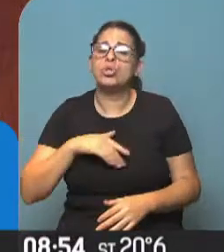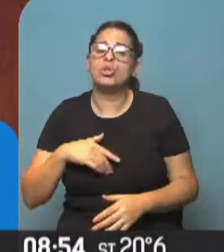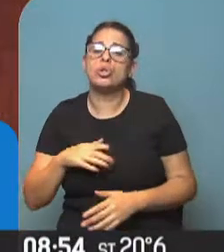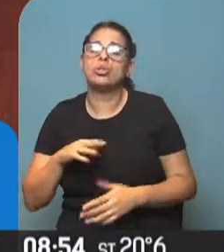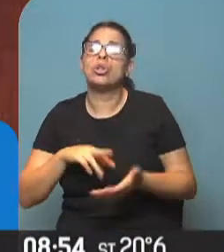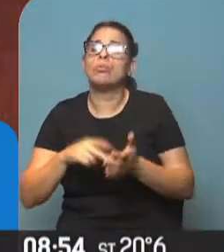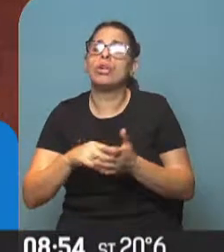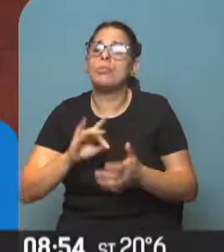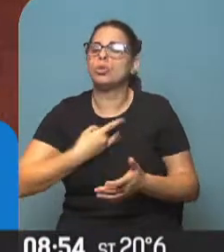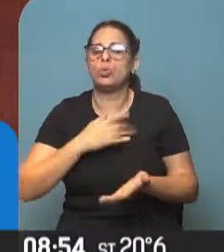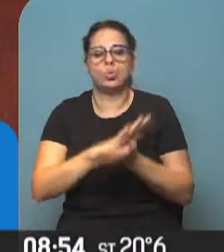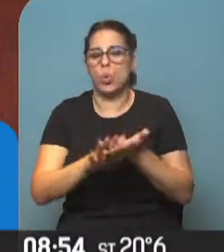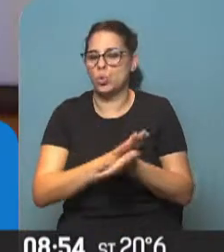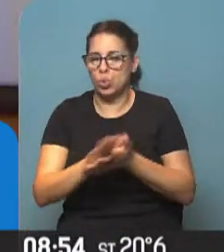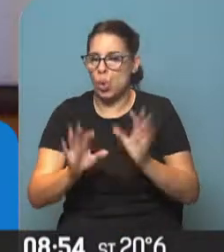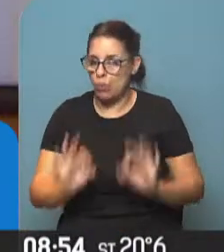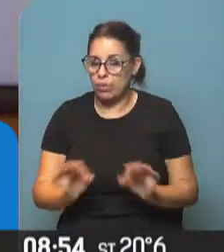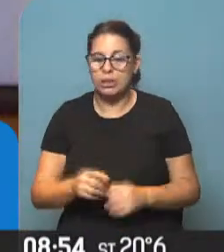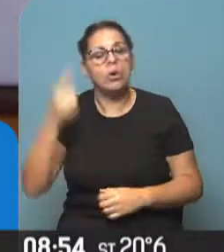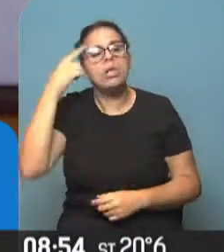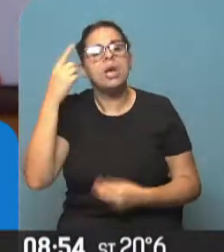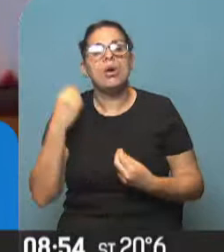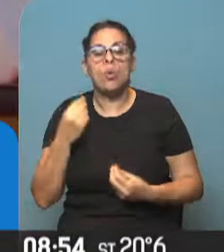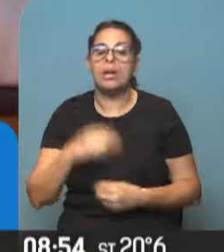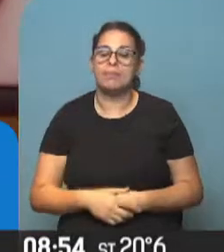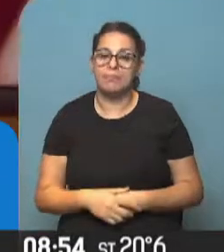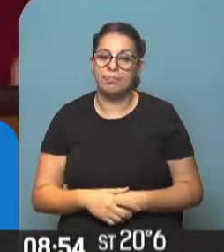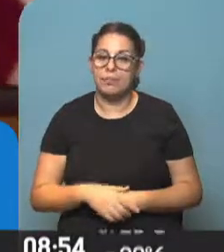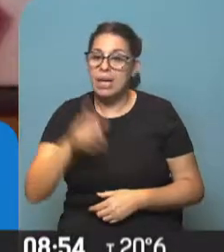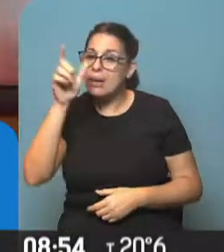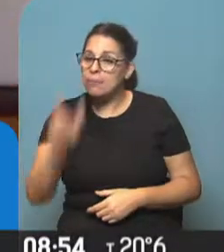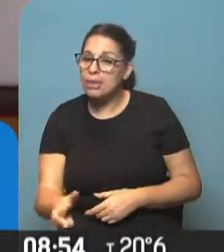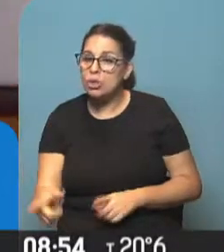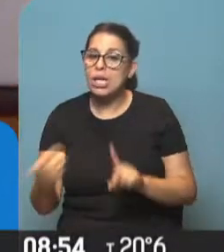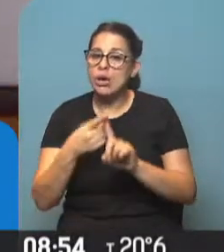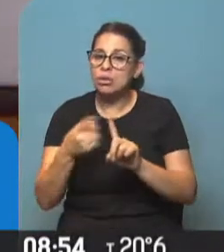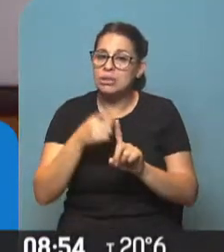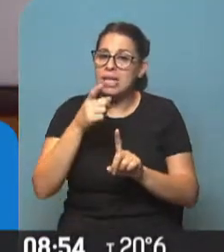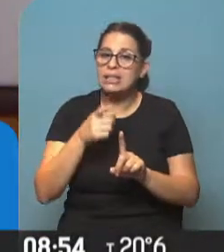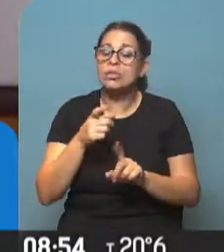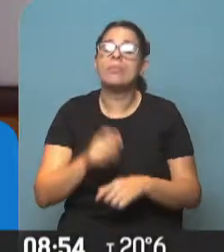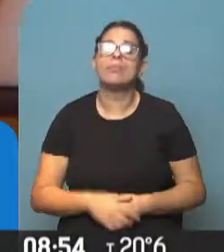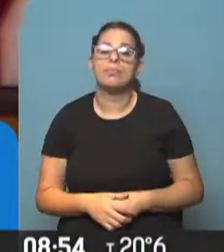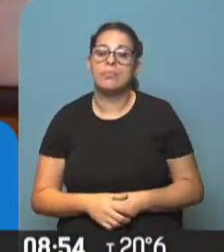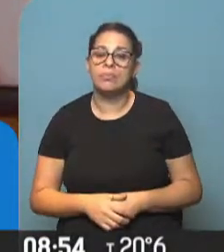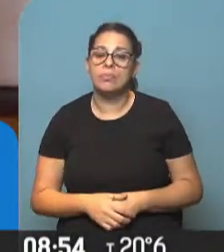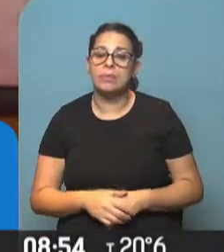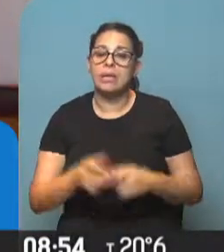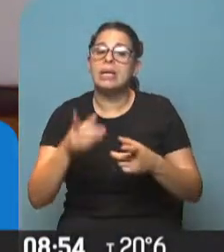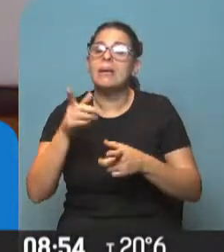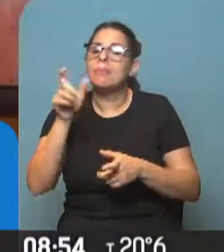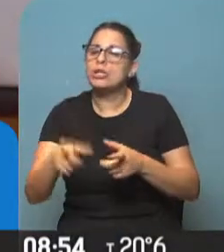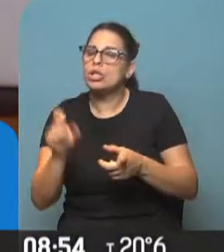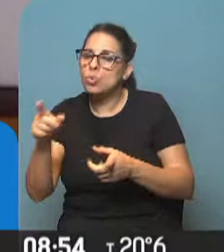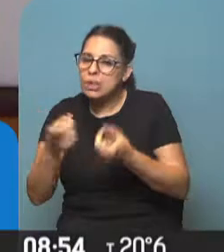problemas en todo en la idea es que juntemos a esa persona que necesita con esas la necesidad de la gente